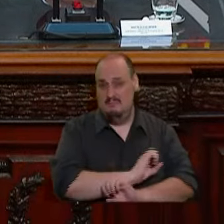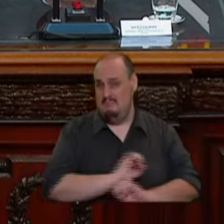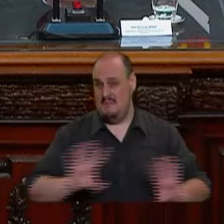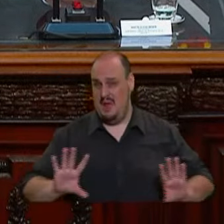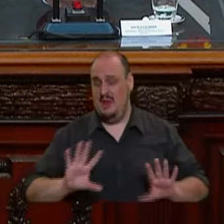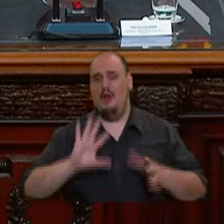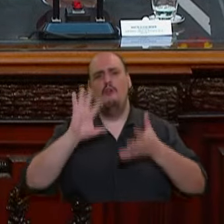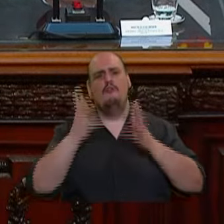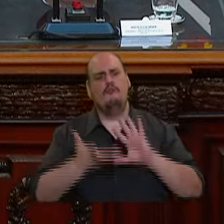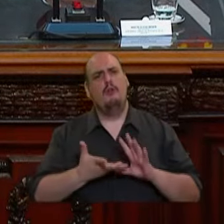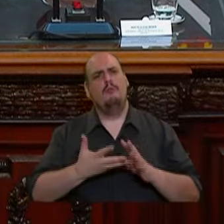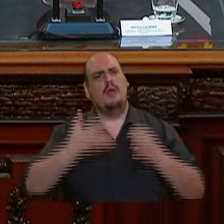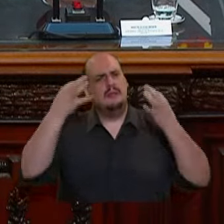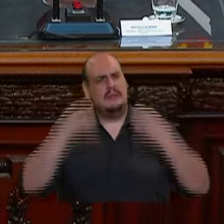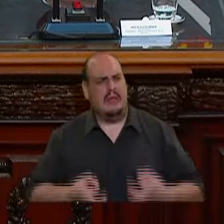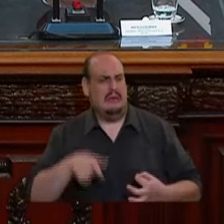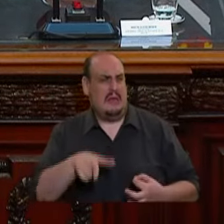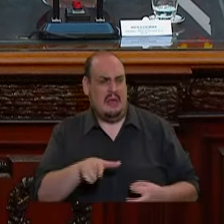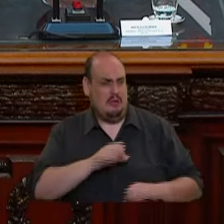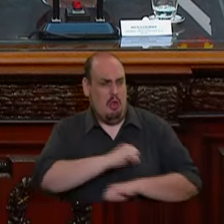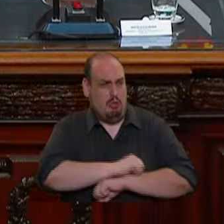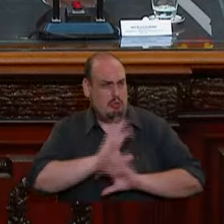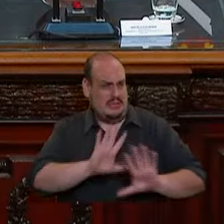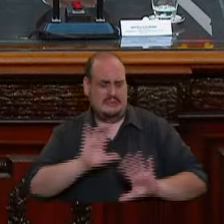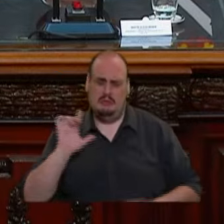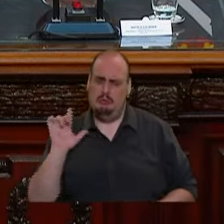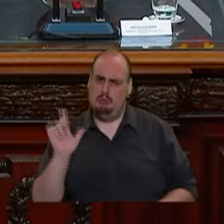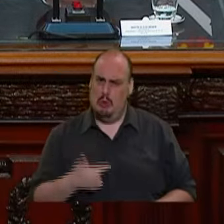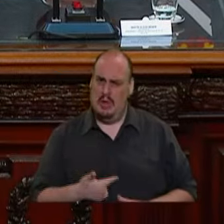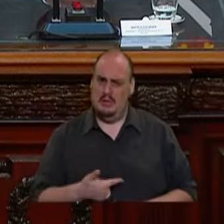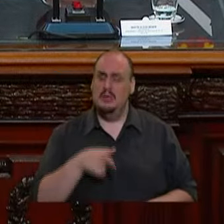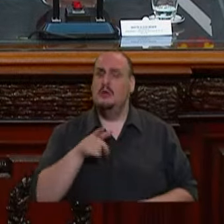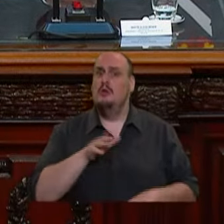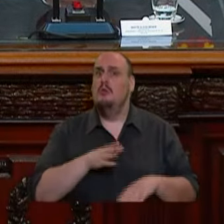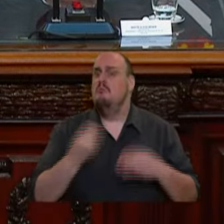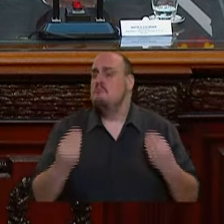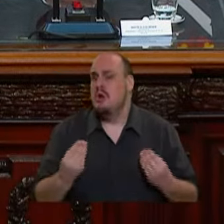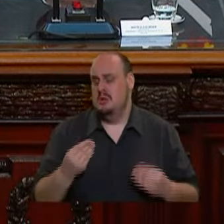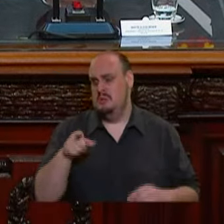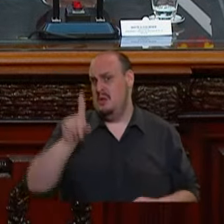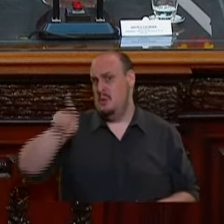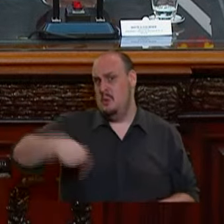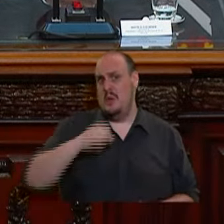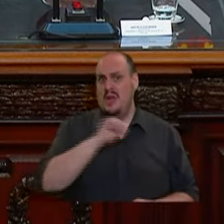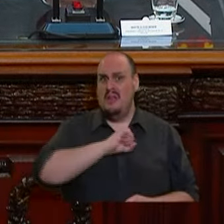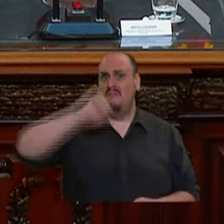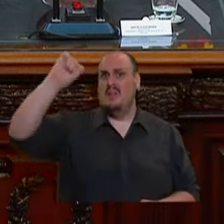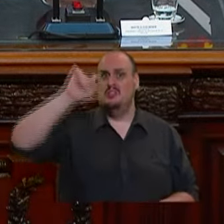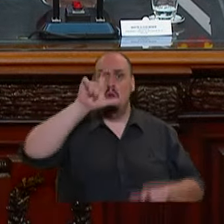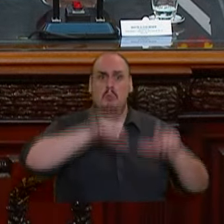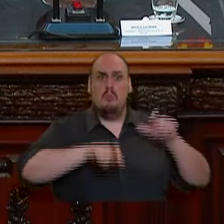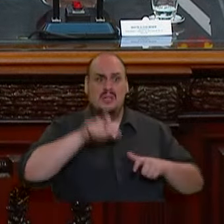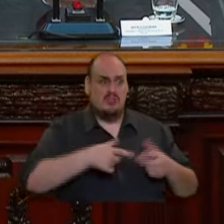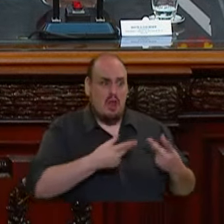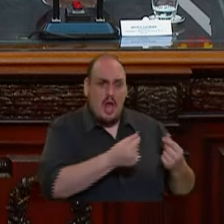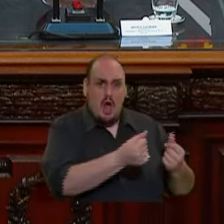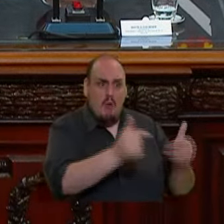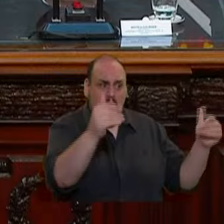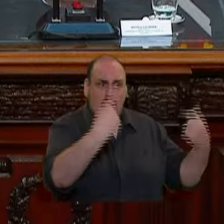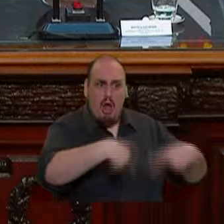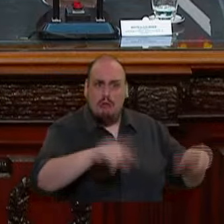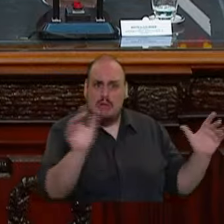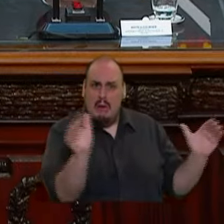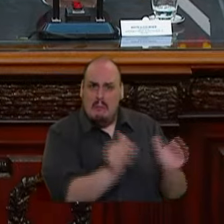y moralmente mal. Esto es así porque genera inflación y porque licúa la capacidad de compra de todos los argentinos. ¿Y para